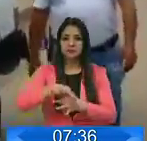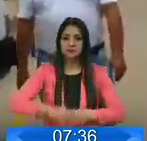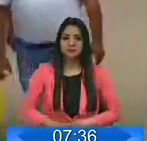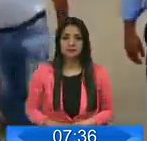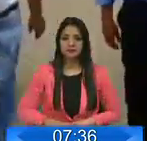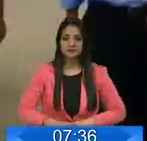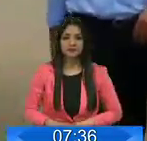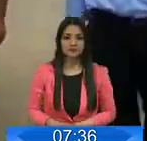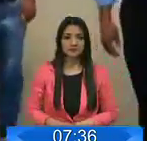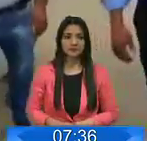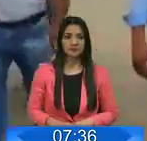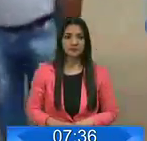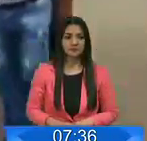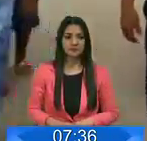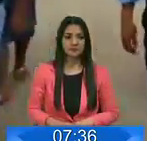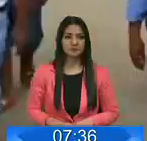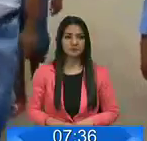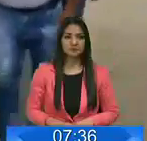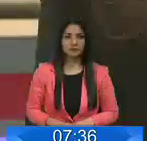informó Jorge Escobar.